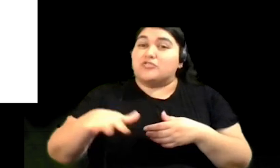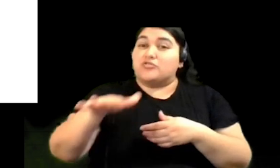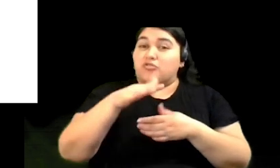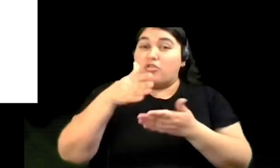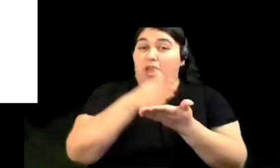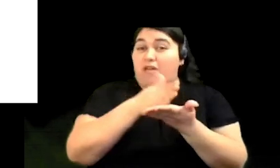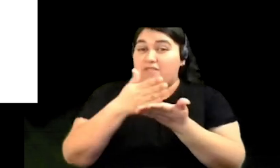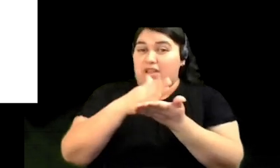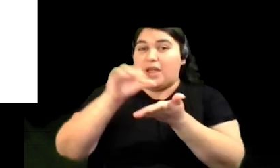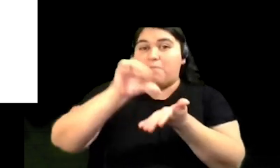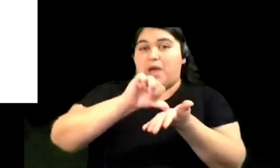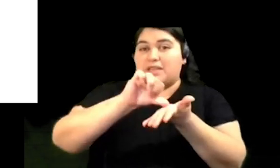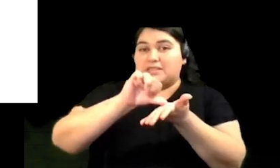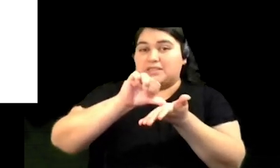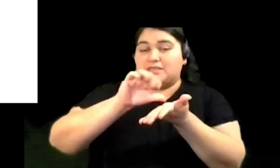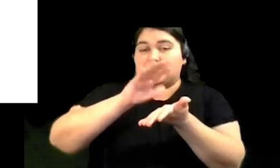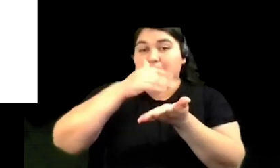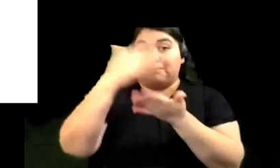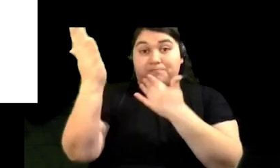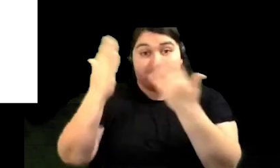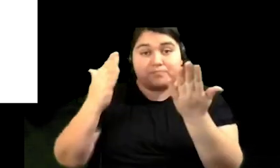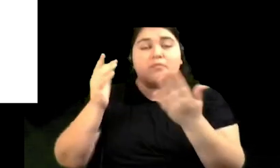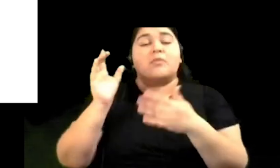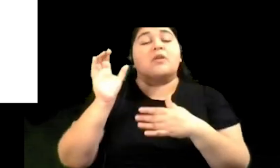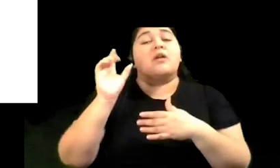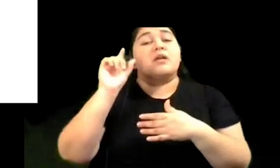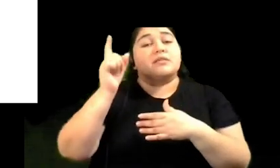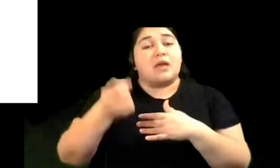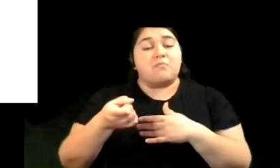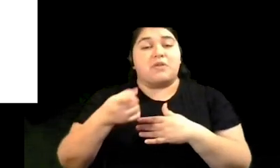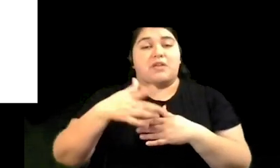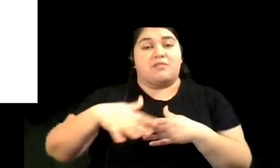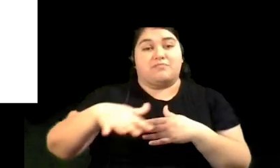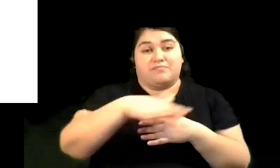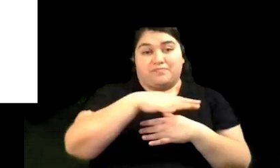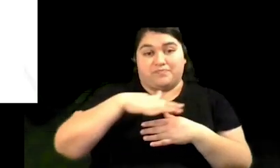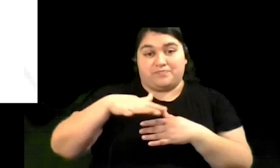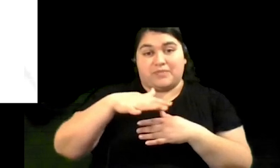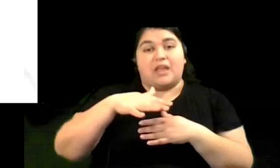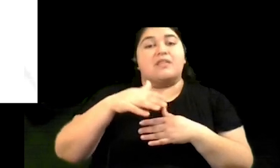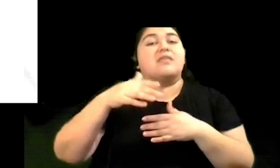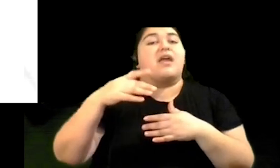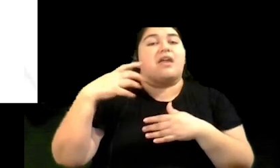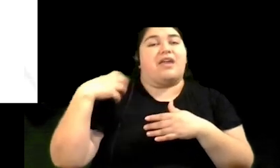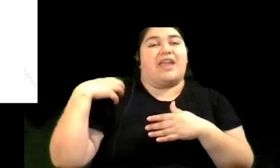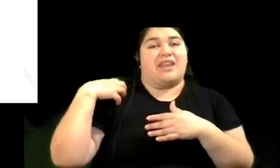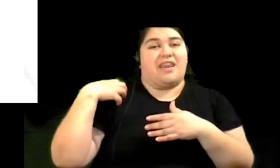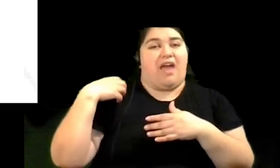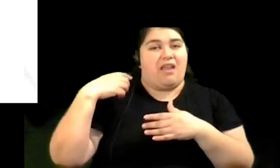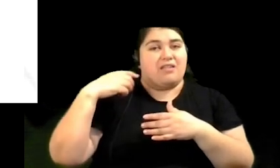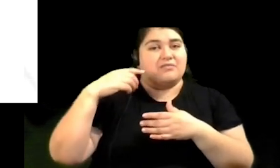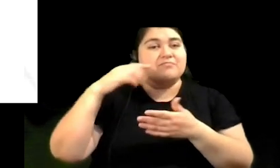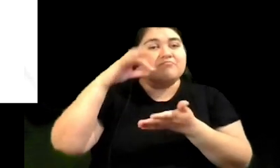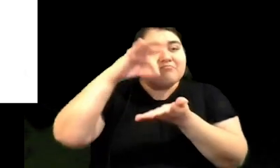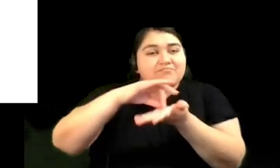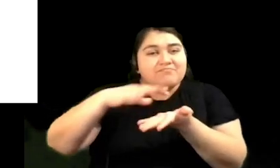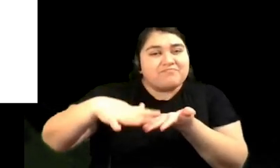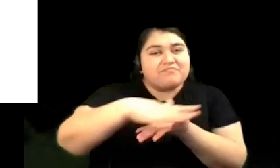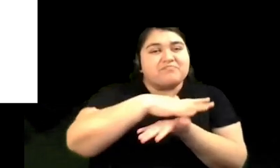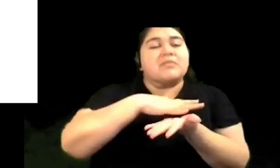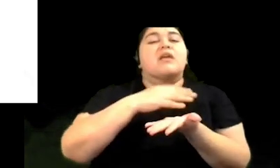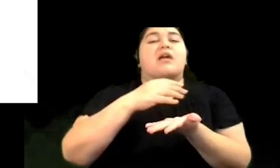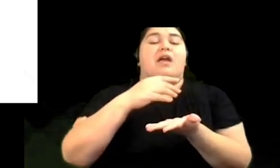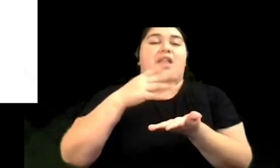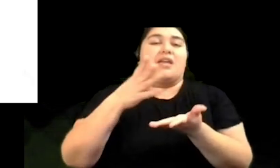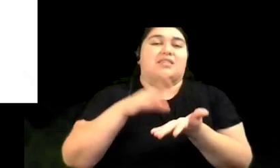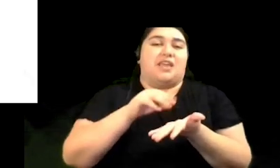terceros países o el área franca del territorio aduanero general o especial, como es Tierra del Fuego.